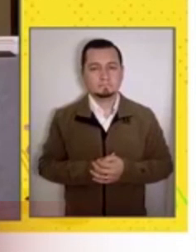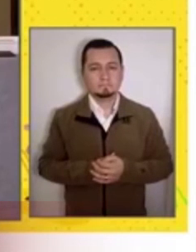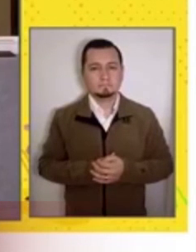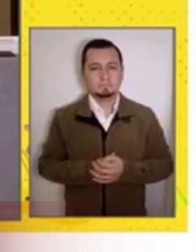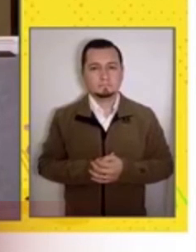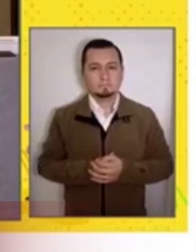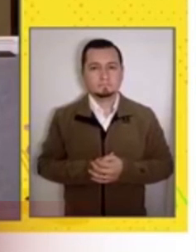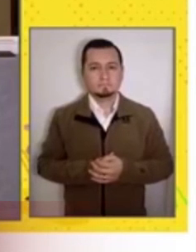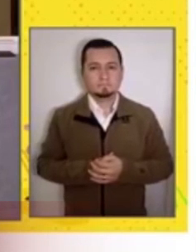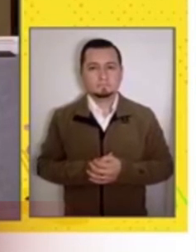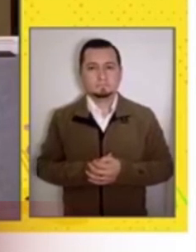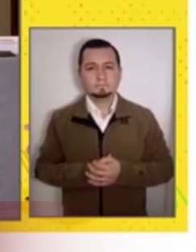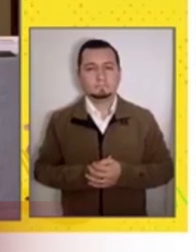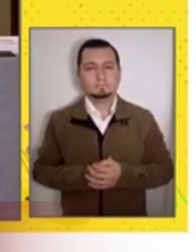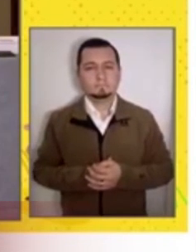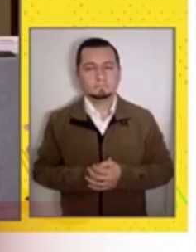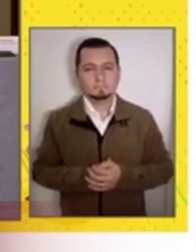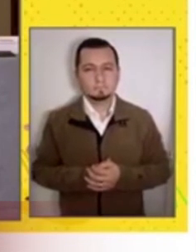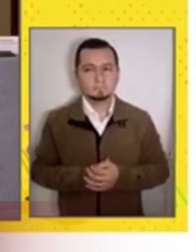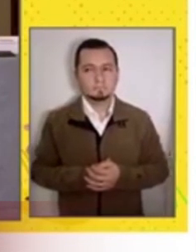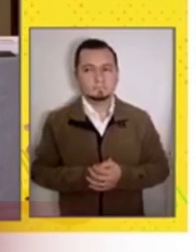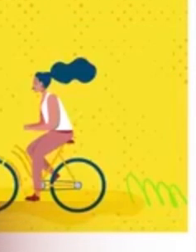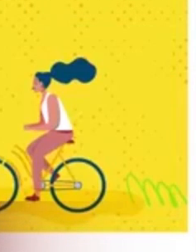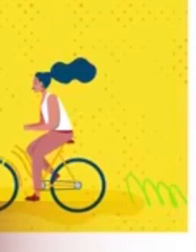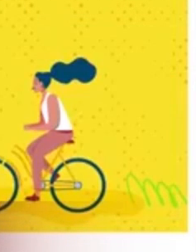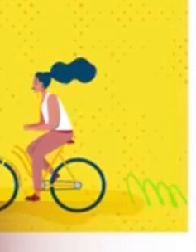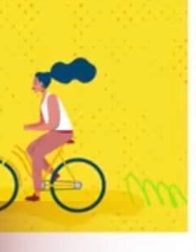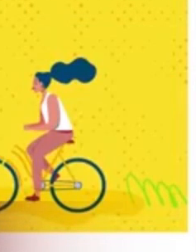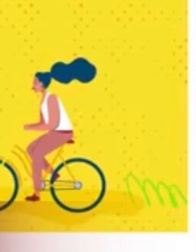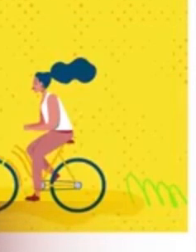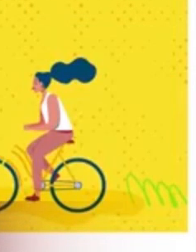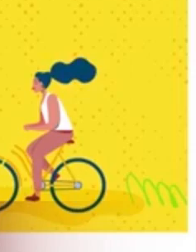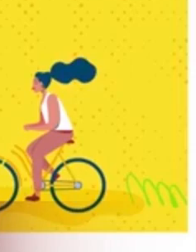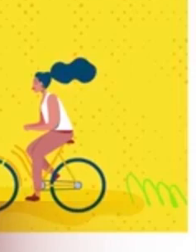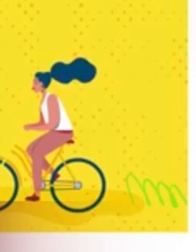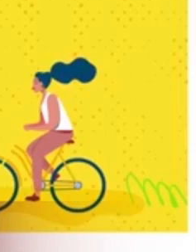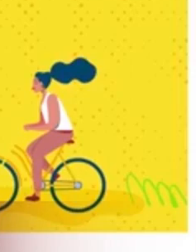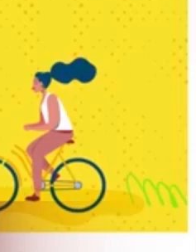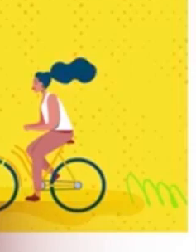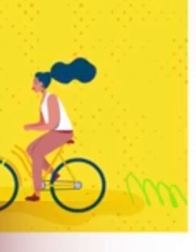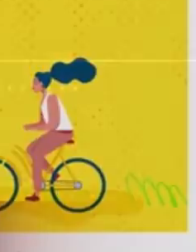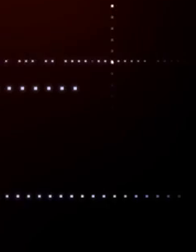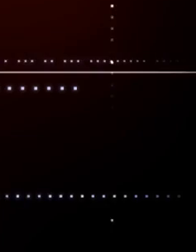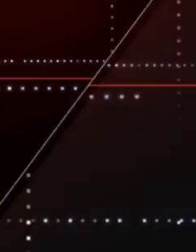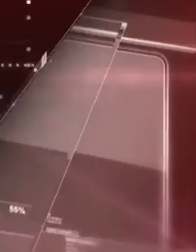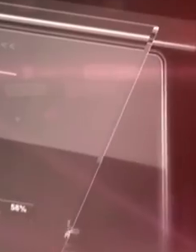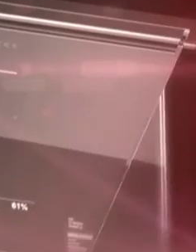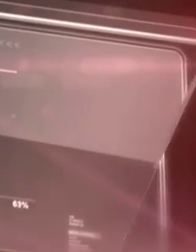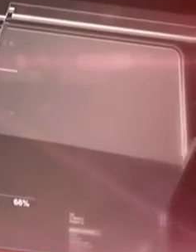parte de la planeación de las ciudades. Señal informativa, Georgina García Solís.